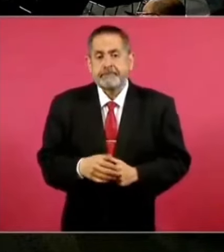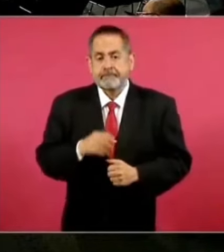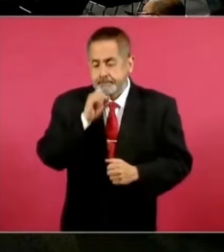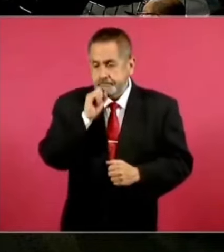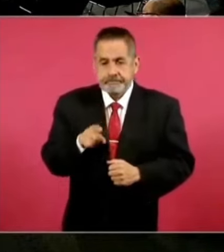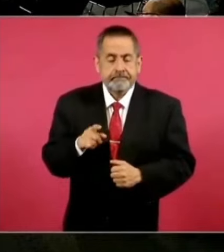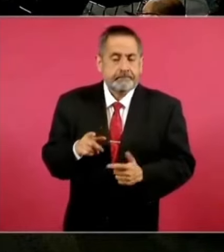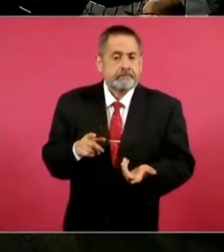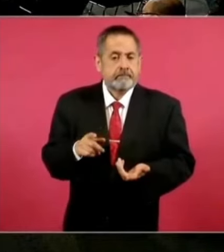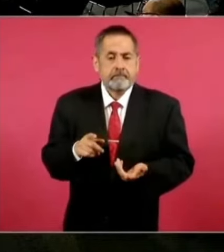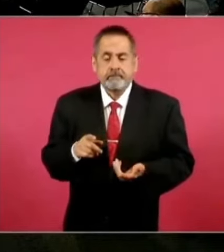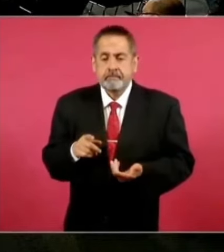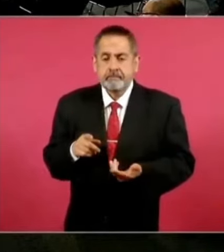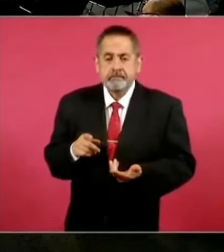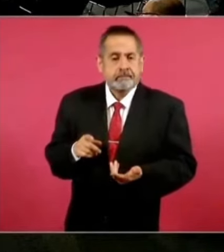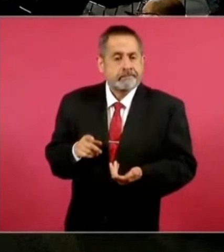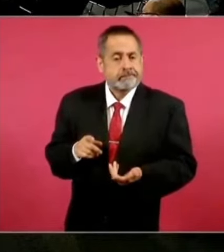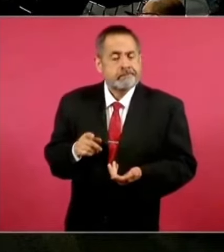inhibir,